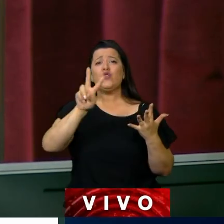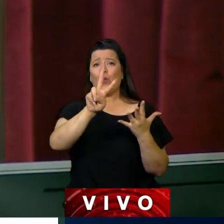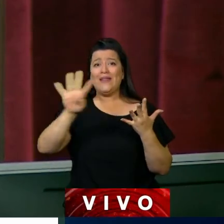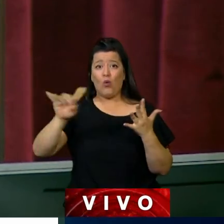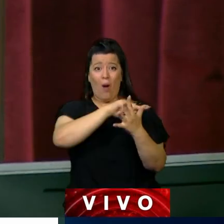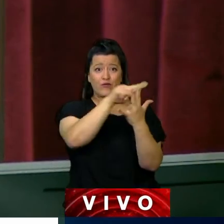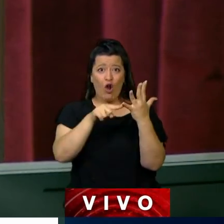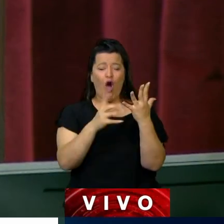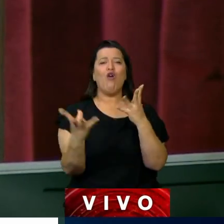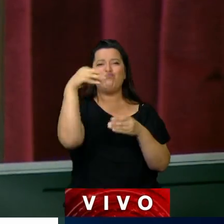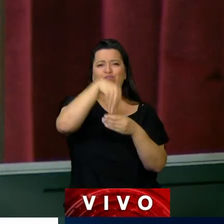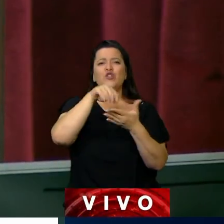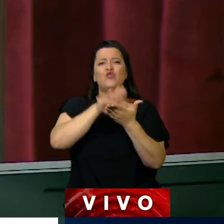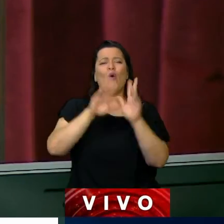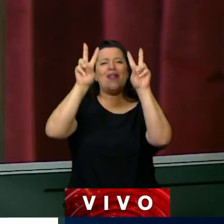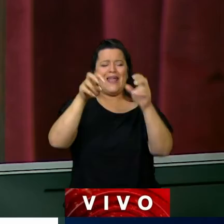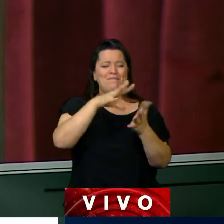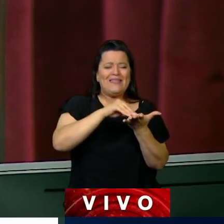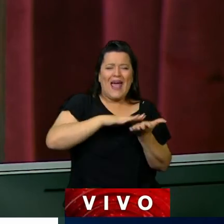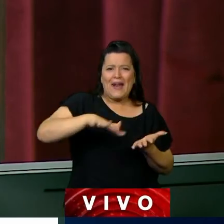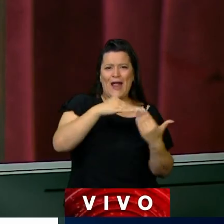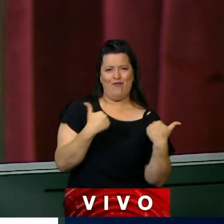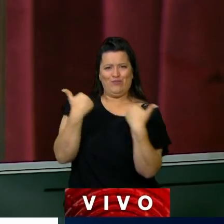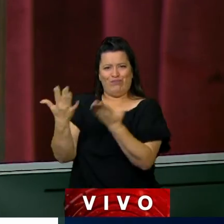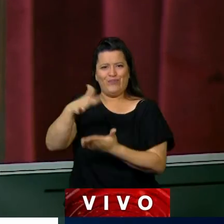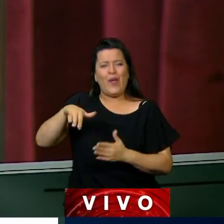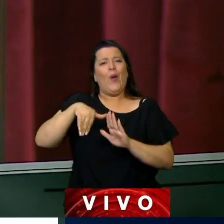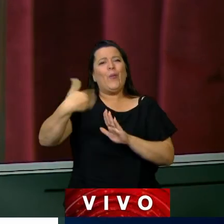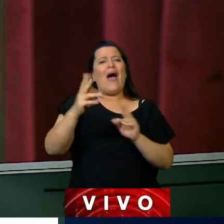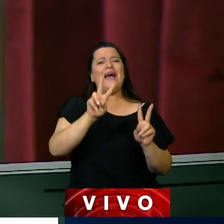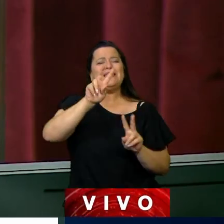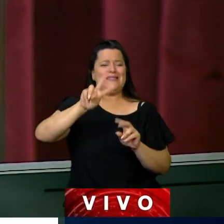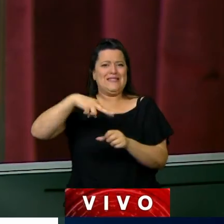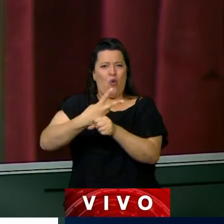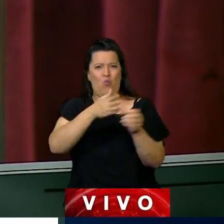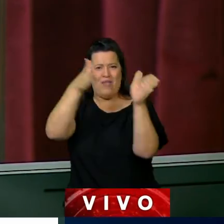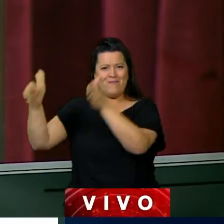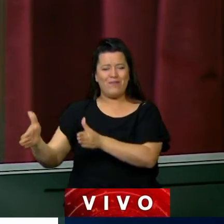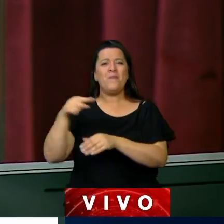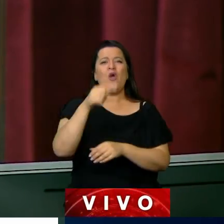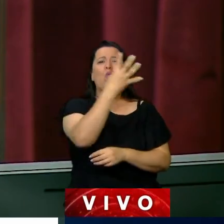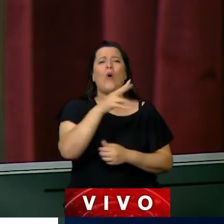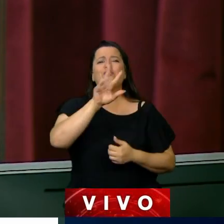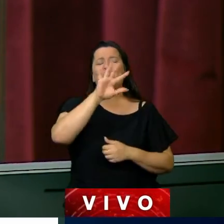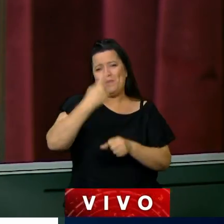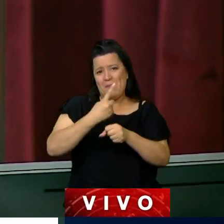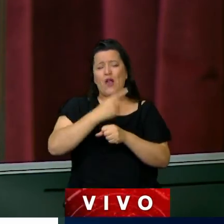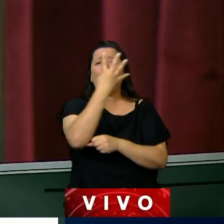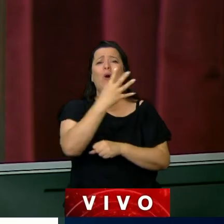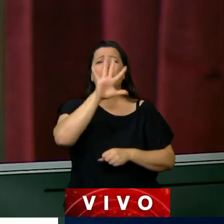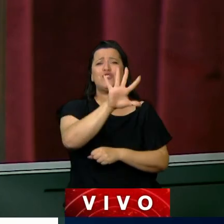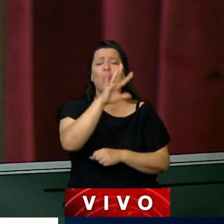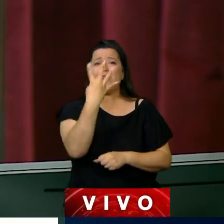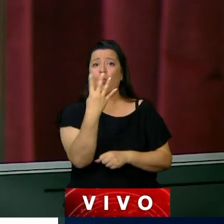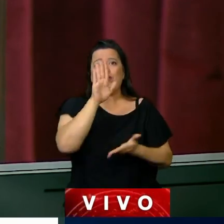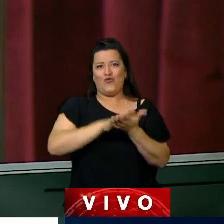524 sobre transferencias de terrenos se tratarán en segundo término después de la orden del día 454 de lengua